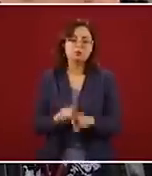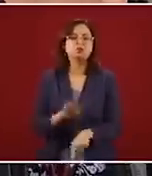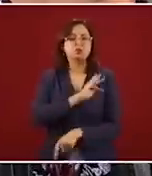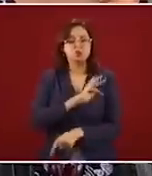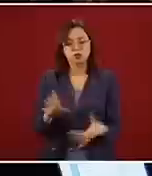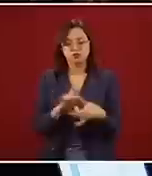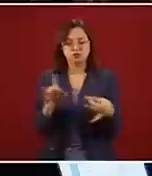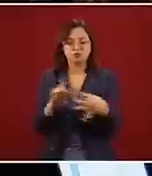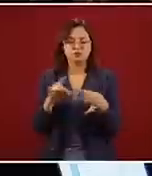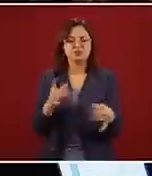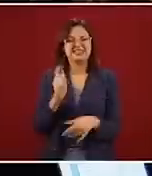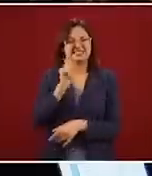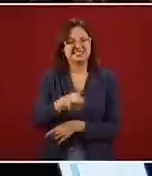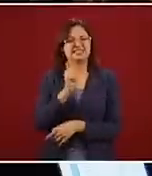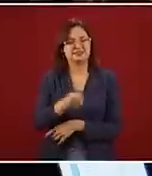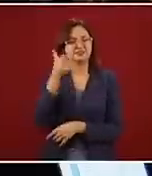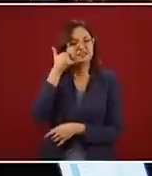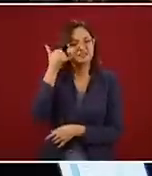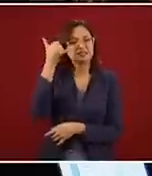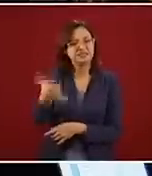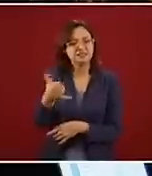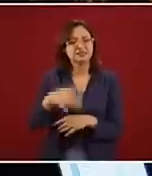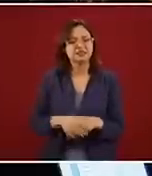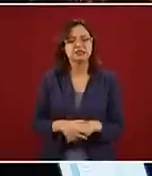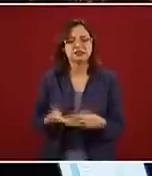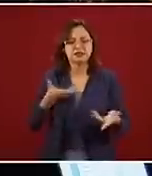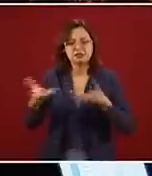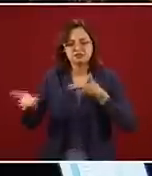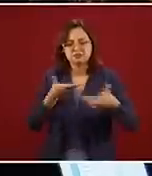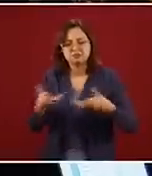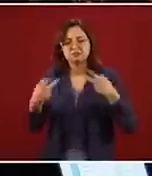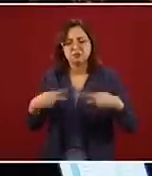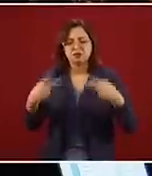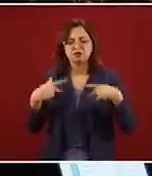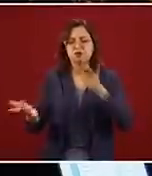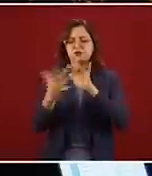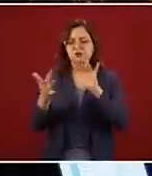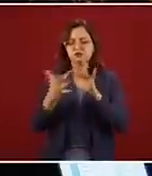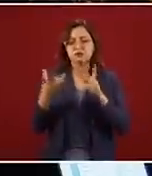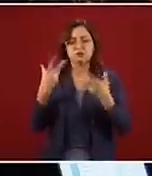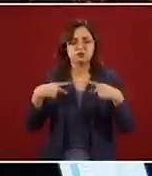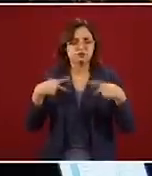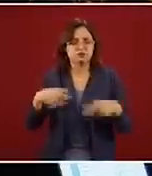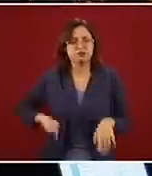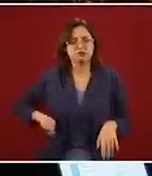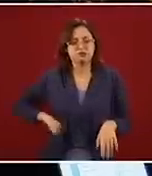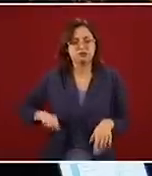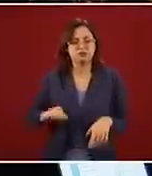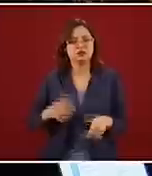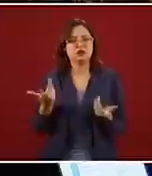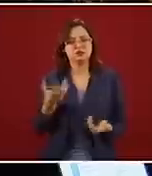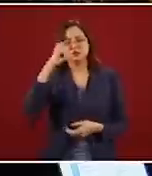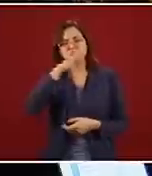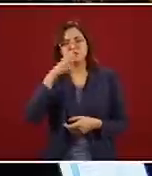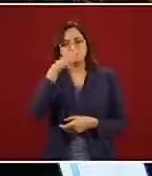pudiera explicar más este esquema de intercambio con la gente, porque hay mucha inquietud. Muchas gracias, Hans. Sí,